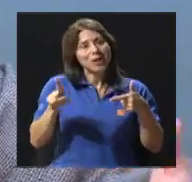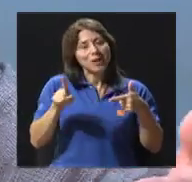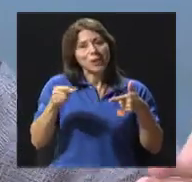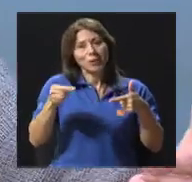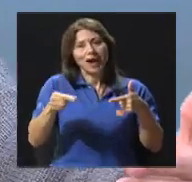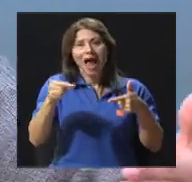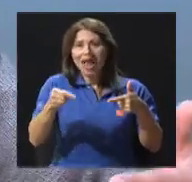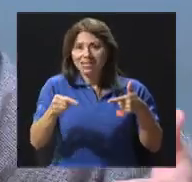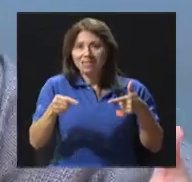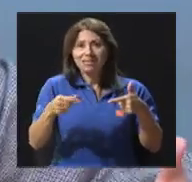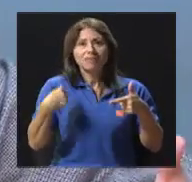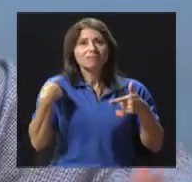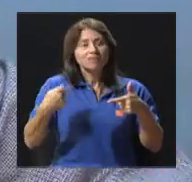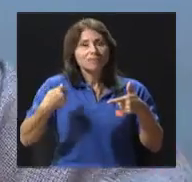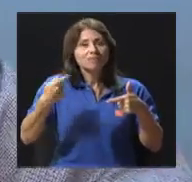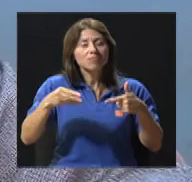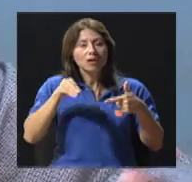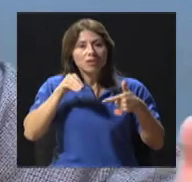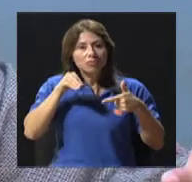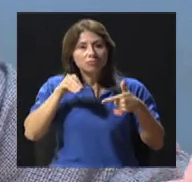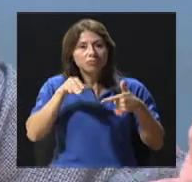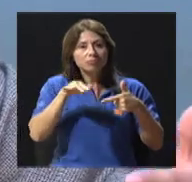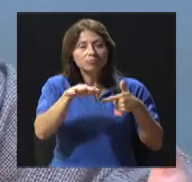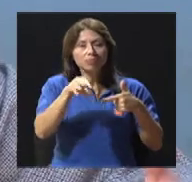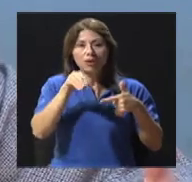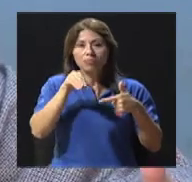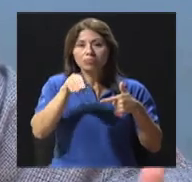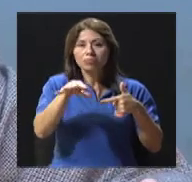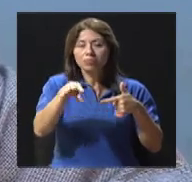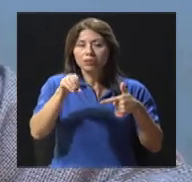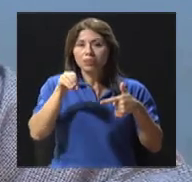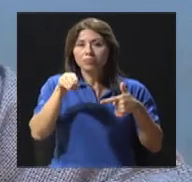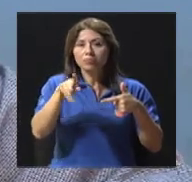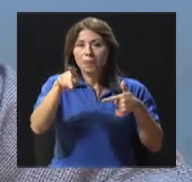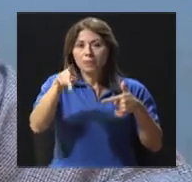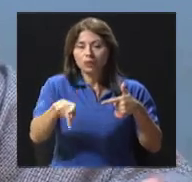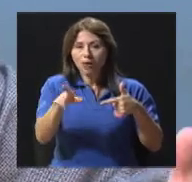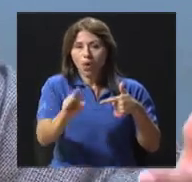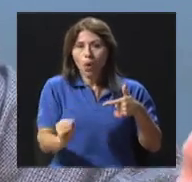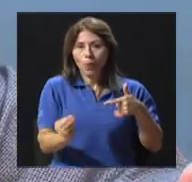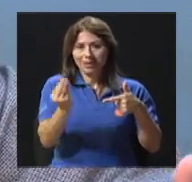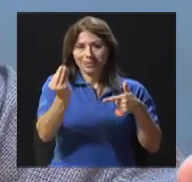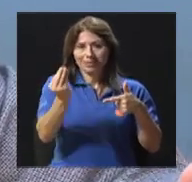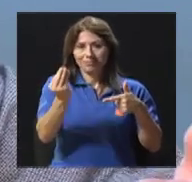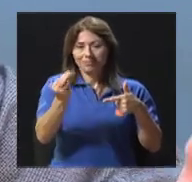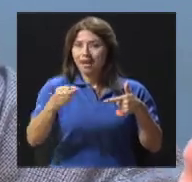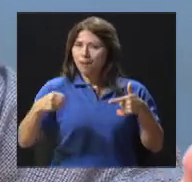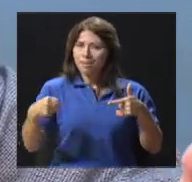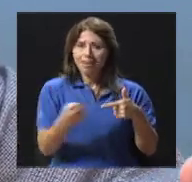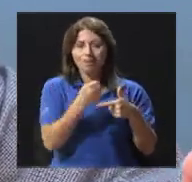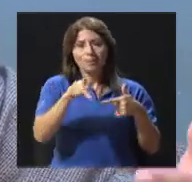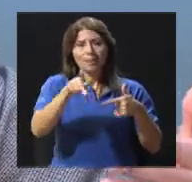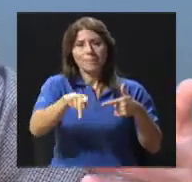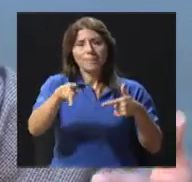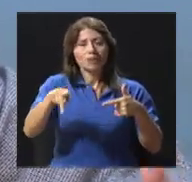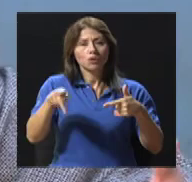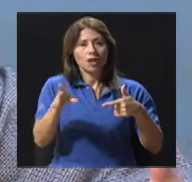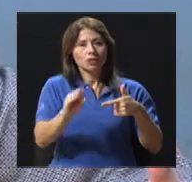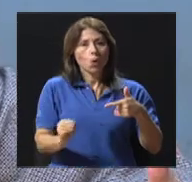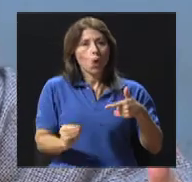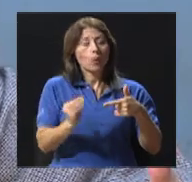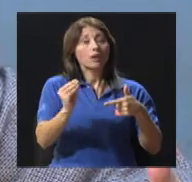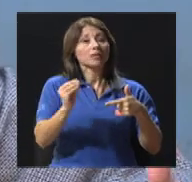del mundo, el cáncer ha estado corriendo su tendencia afectando grupos cada vez de personas más jóvenes. Y lamentablemente, personas más jóvenes tienden a